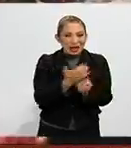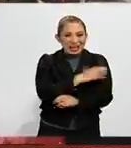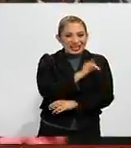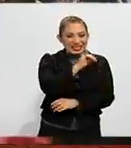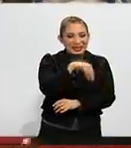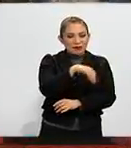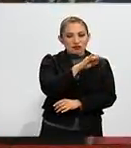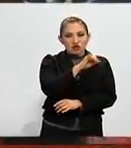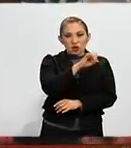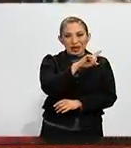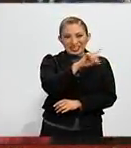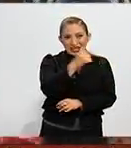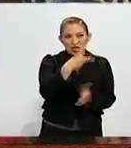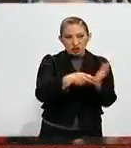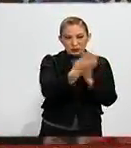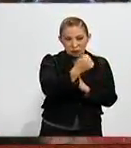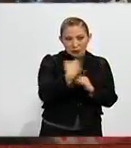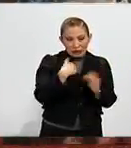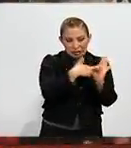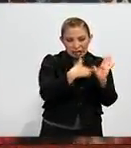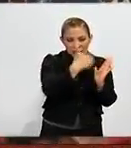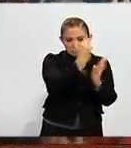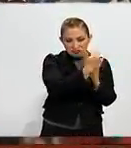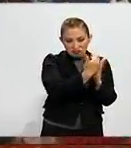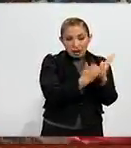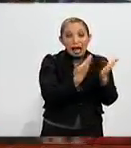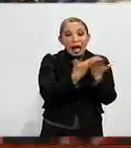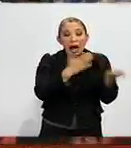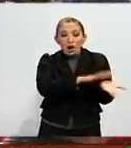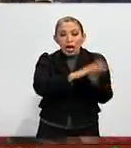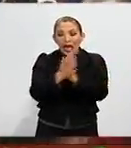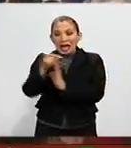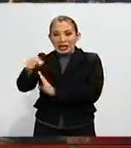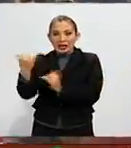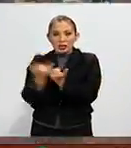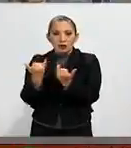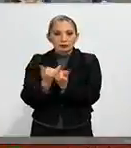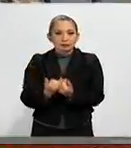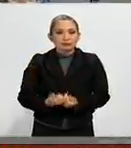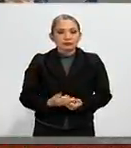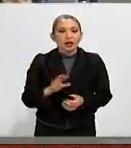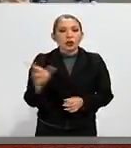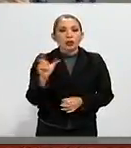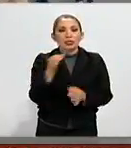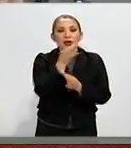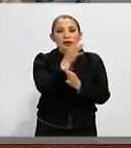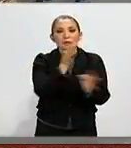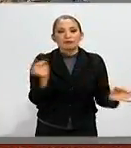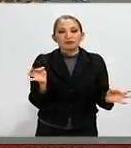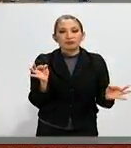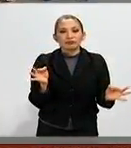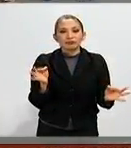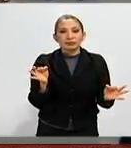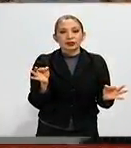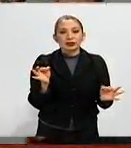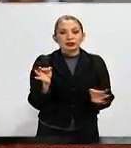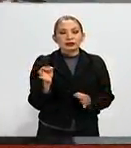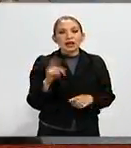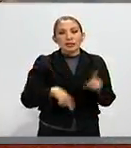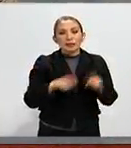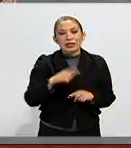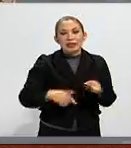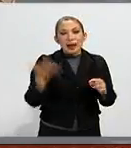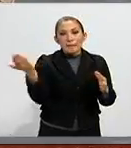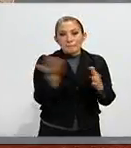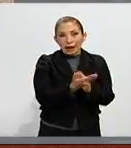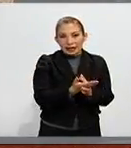influenza durante el 2009, sí. Ahora funcionará exactamente igual. ¿Cuándo daremos lo va a dar a conocer? De acuerdo a la